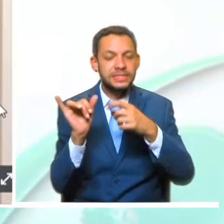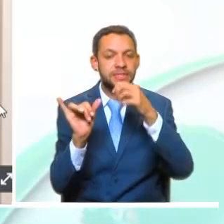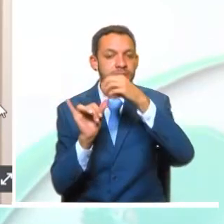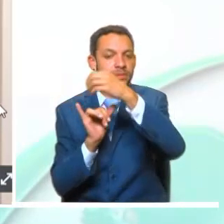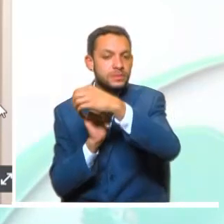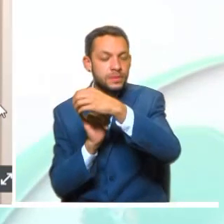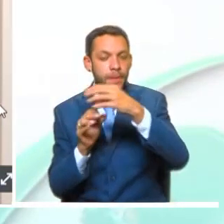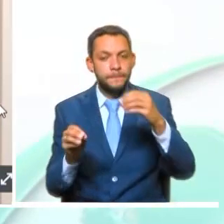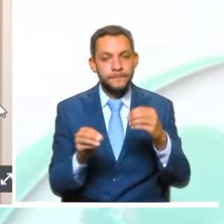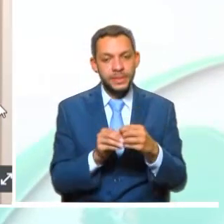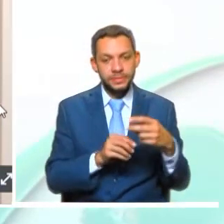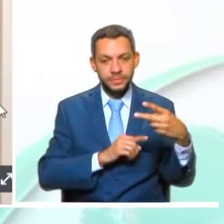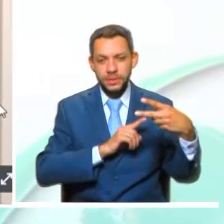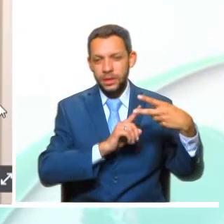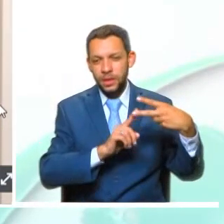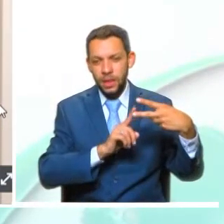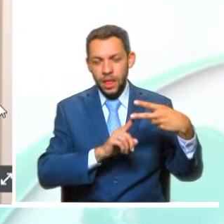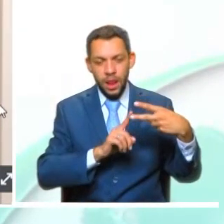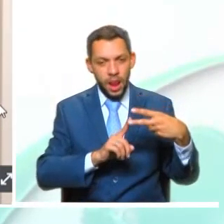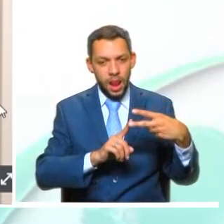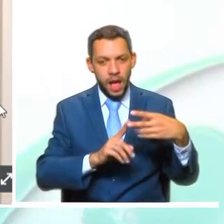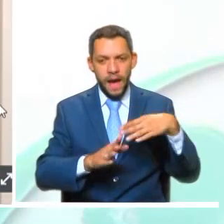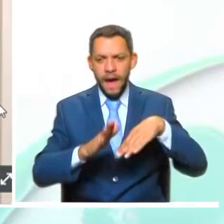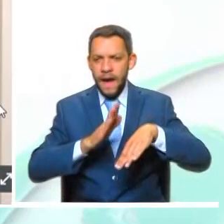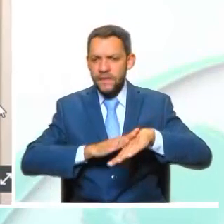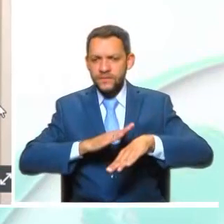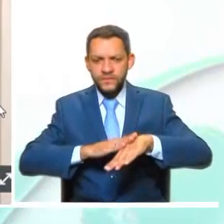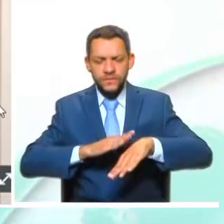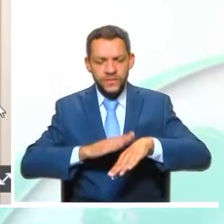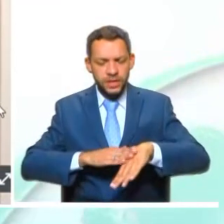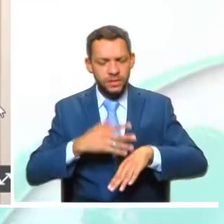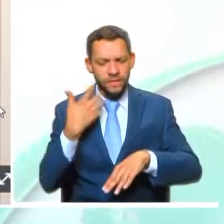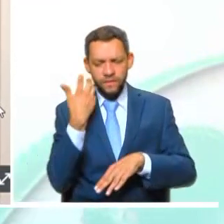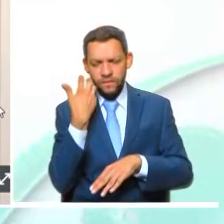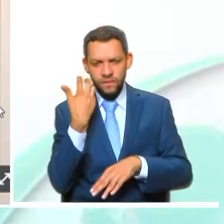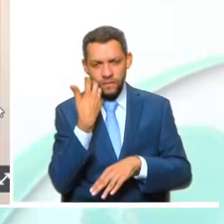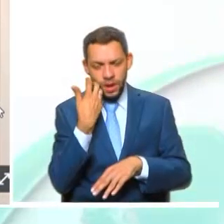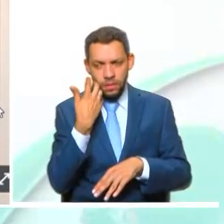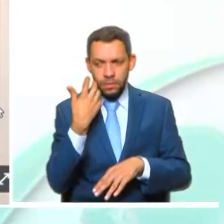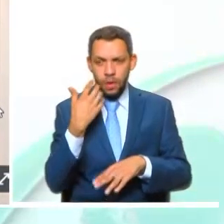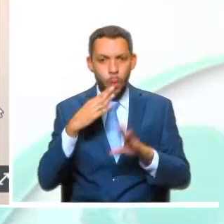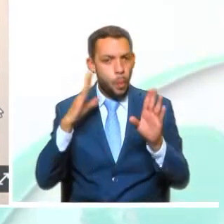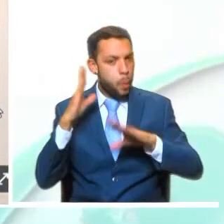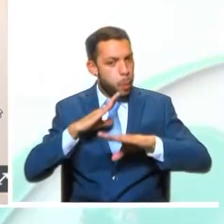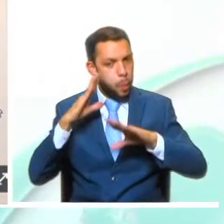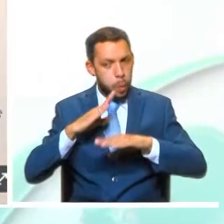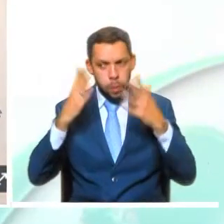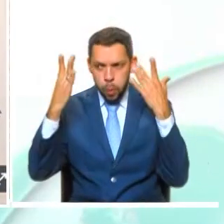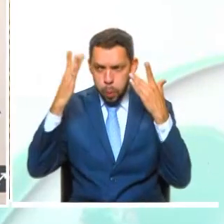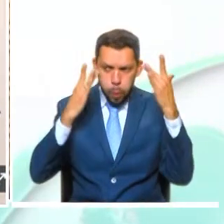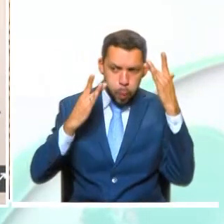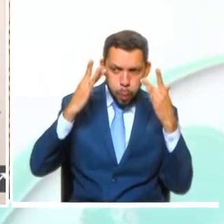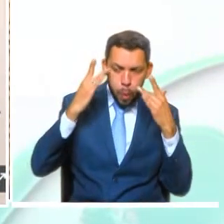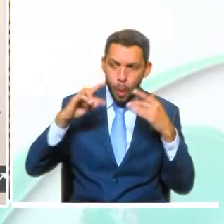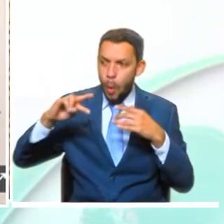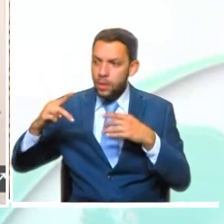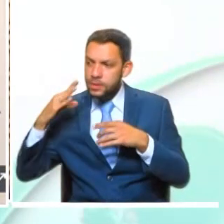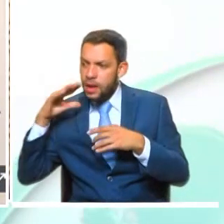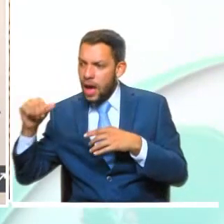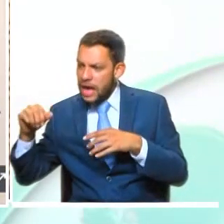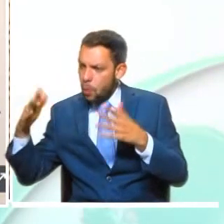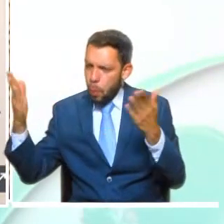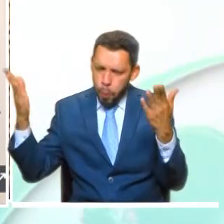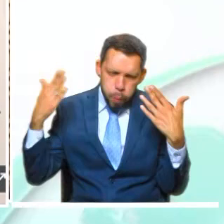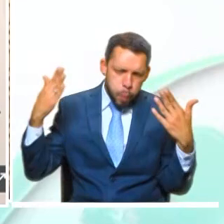una persona que no presente síntomas de la menopausia y la anterior está bañada en calores en mil síntomas